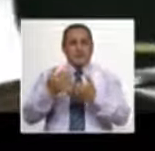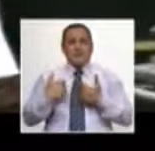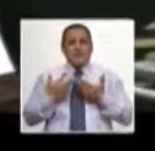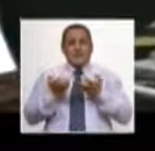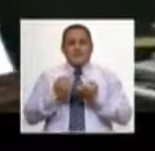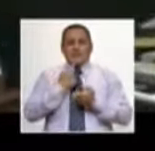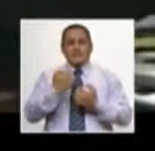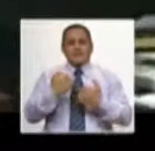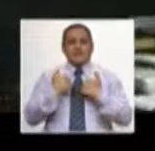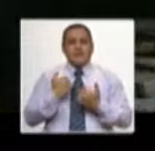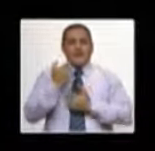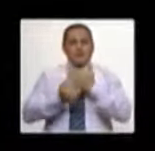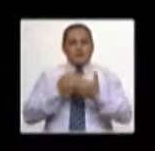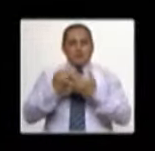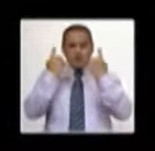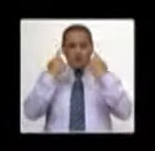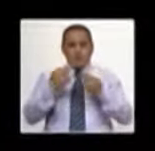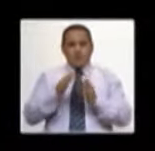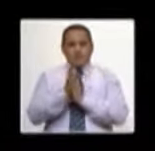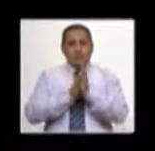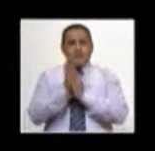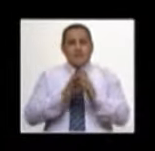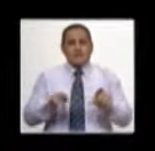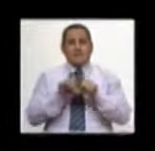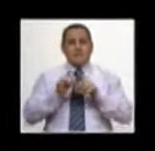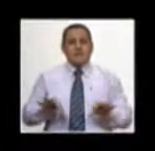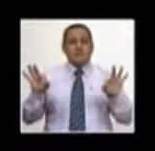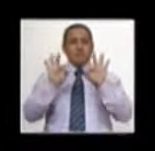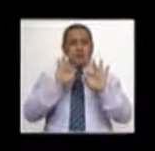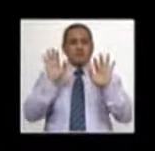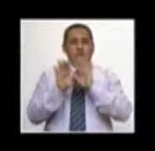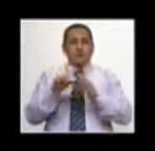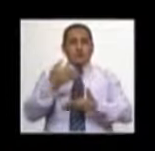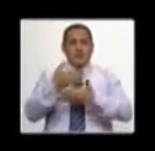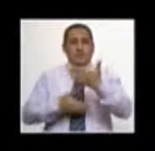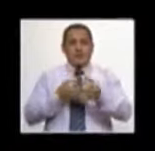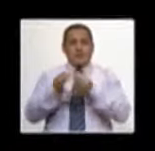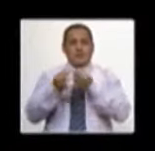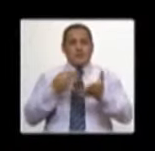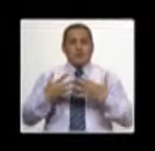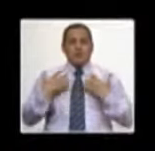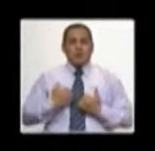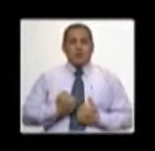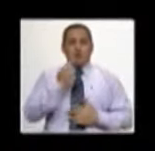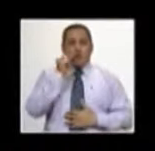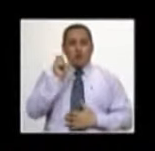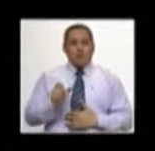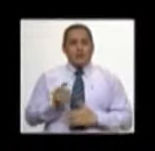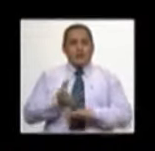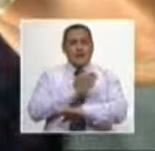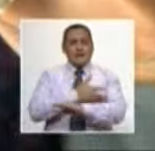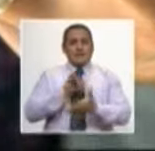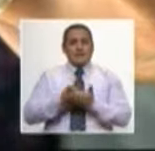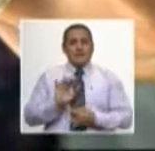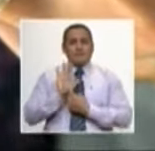quiere es tener parte en el botín. Y de allí la importancia de este texto del doctor Raúl Gutiérrez Canales, que